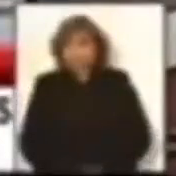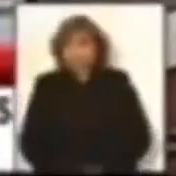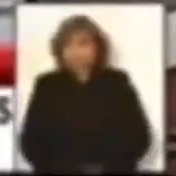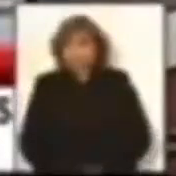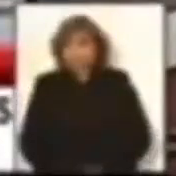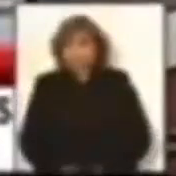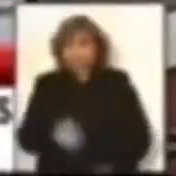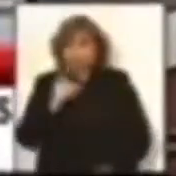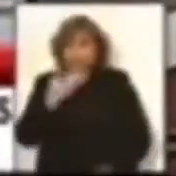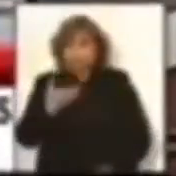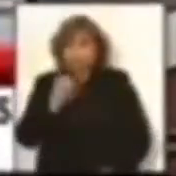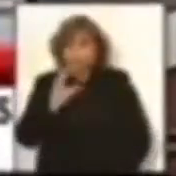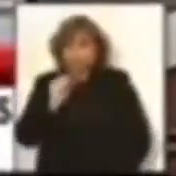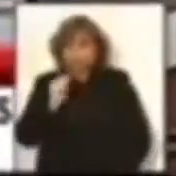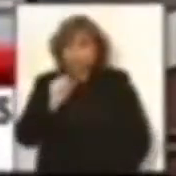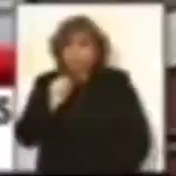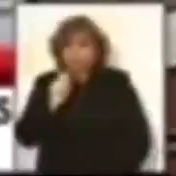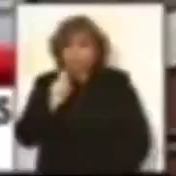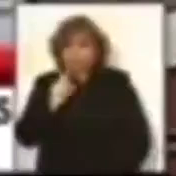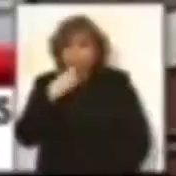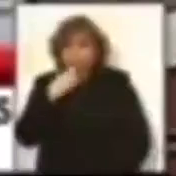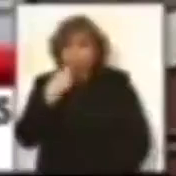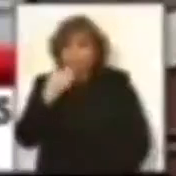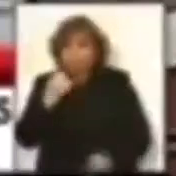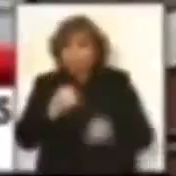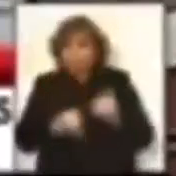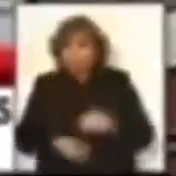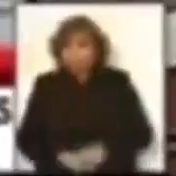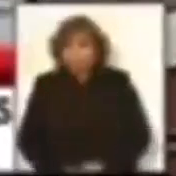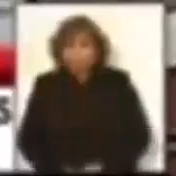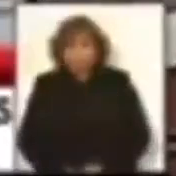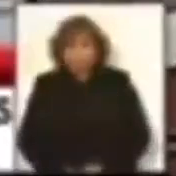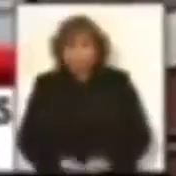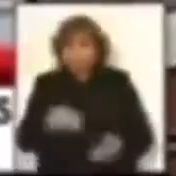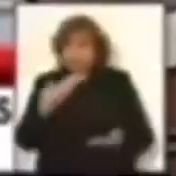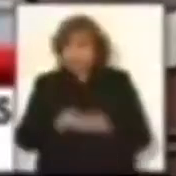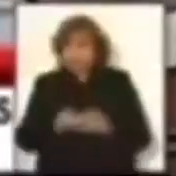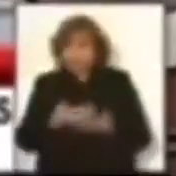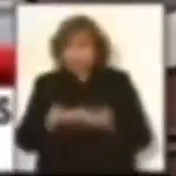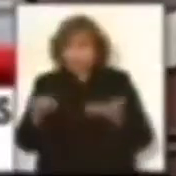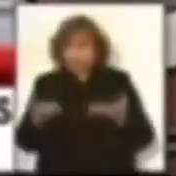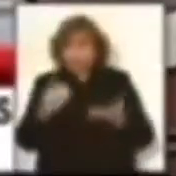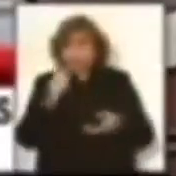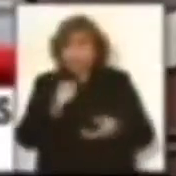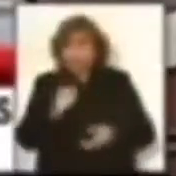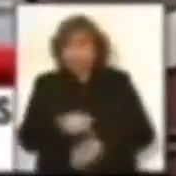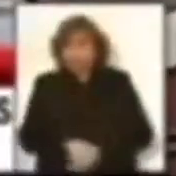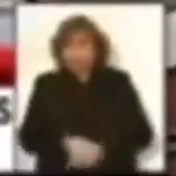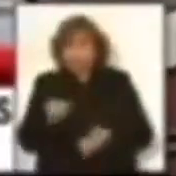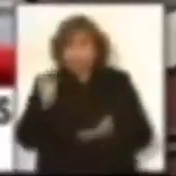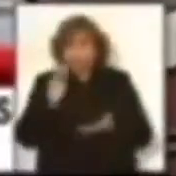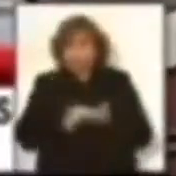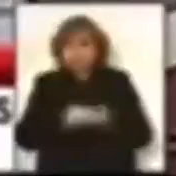primigenio, el negociado con el doctor Castro, sino también el acuerdo final. Y nos sometemos al escrutinio público en ese aspecto y además